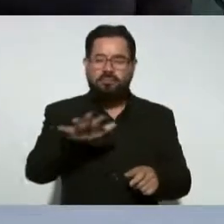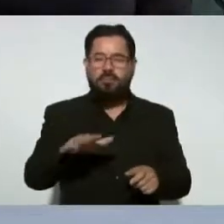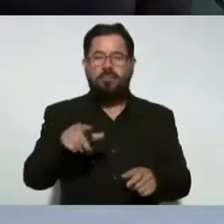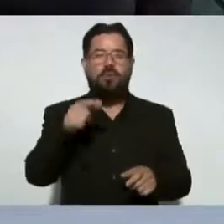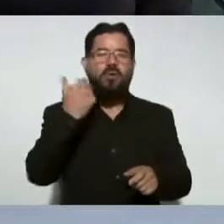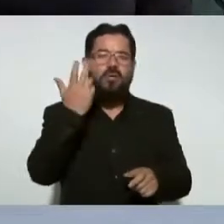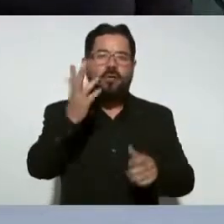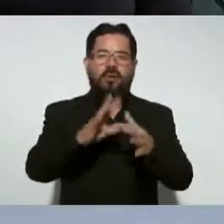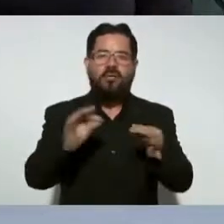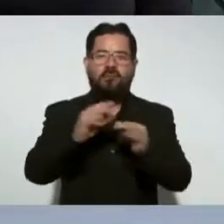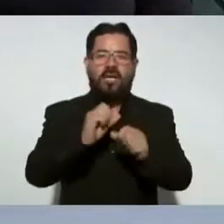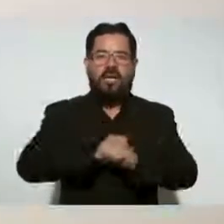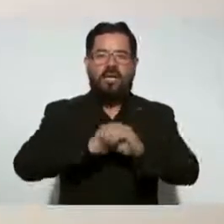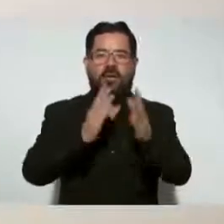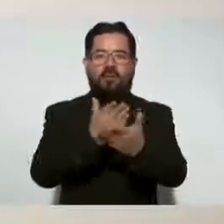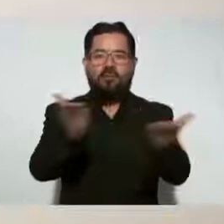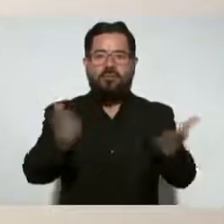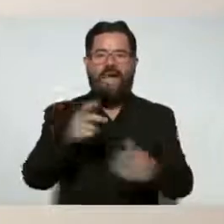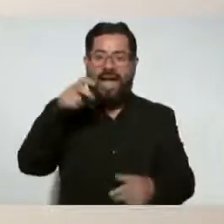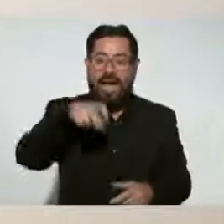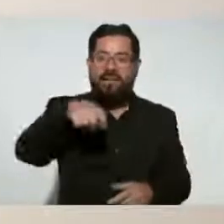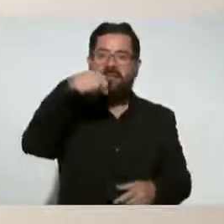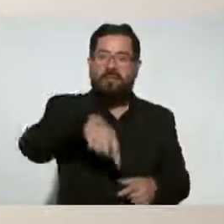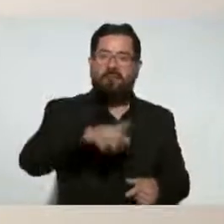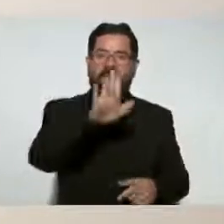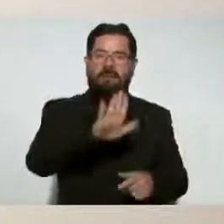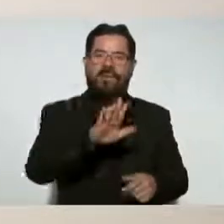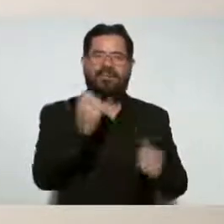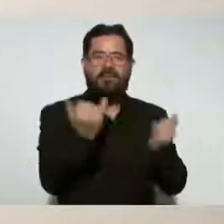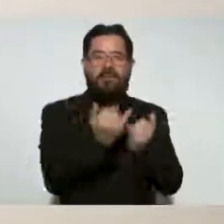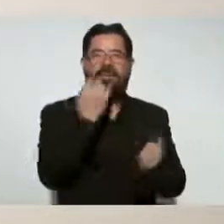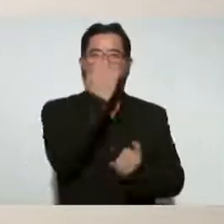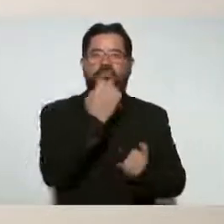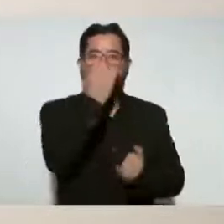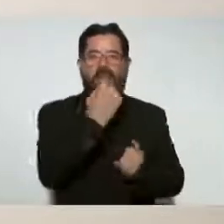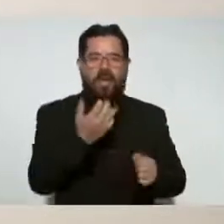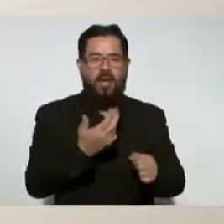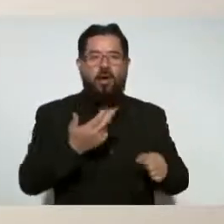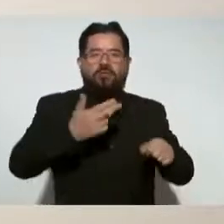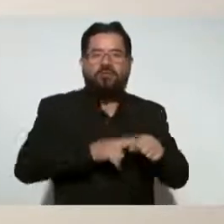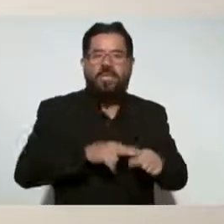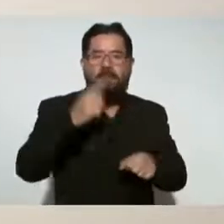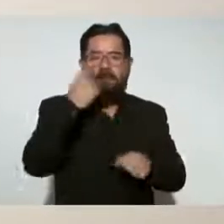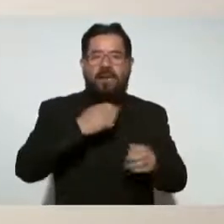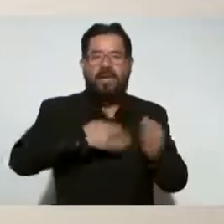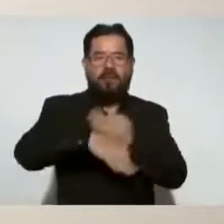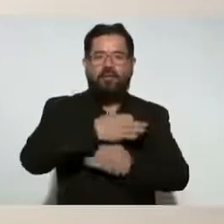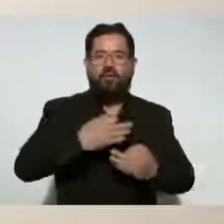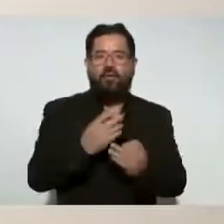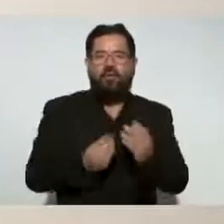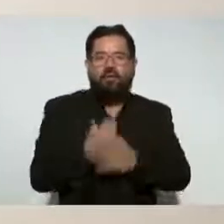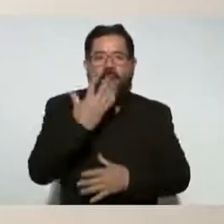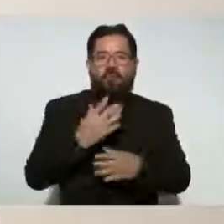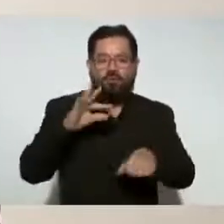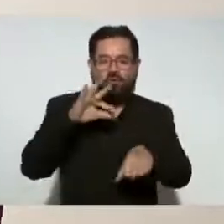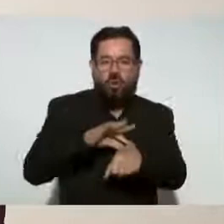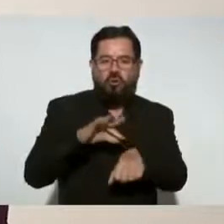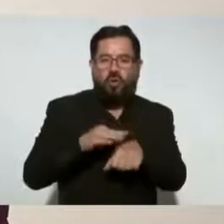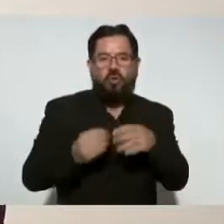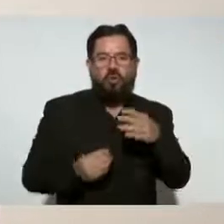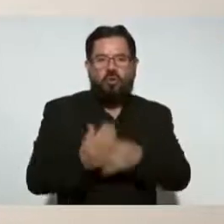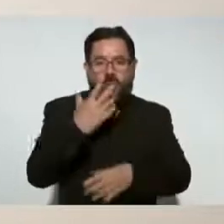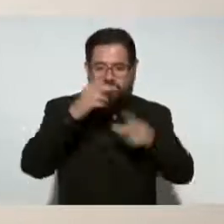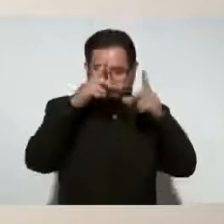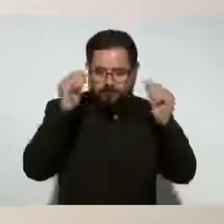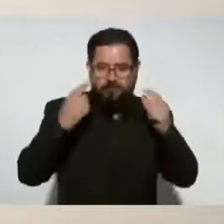medios de comunicación, un espacio de enseñanza, un hospital-escuela, presidente, para la formación de muchos hombres y mujeres que con sus